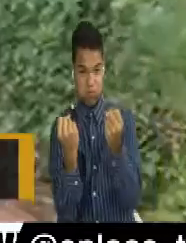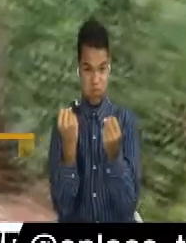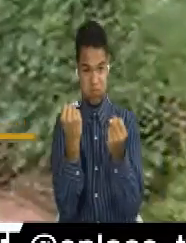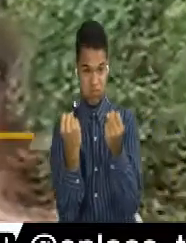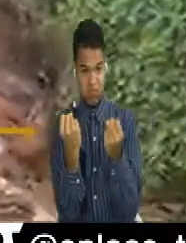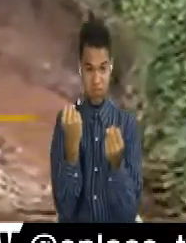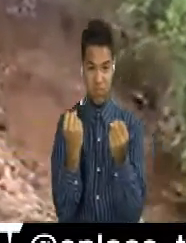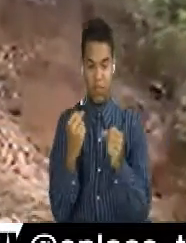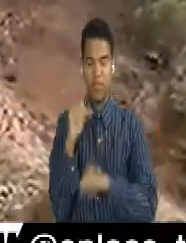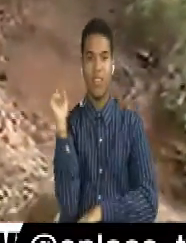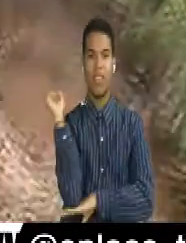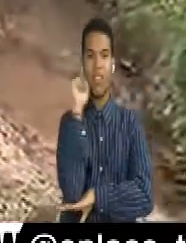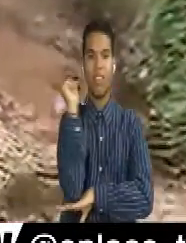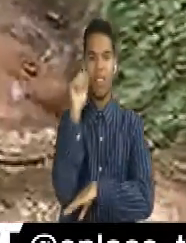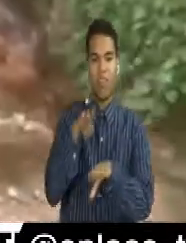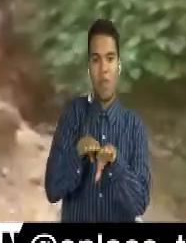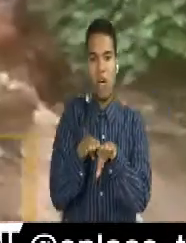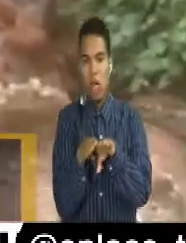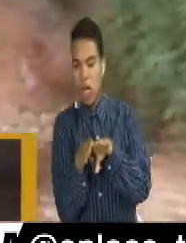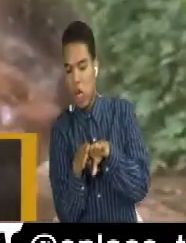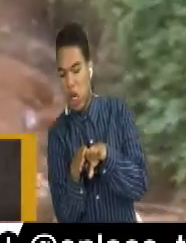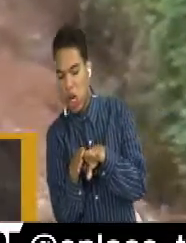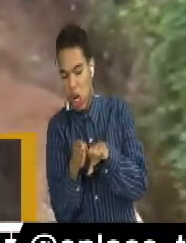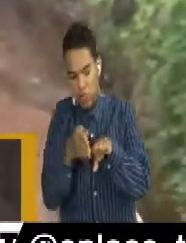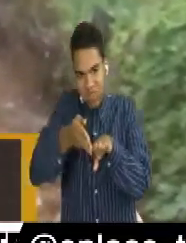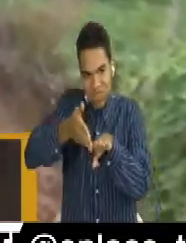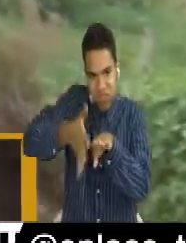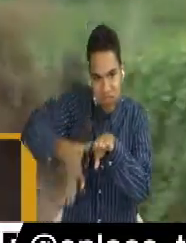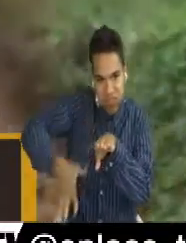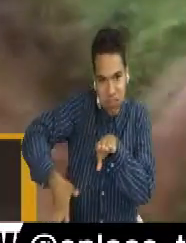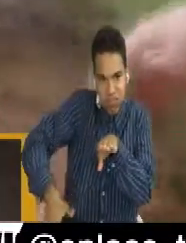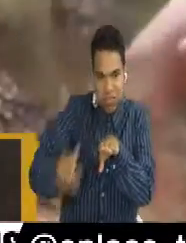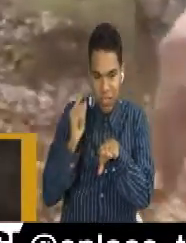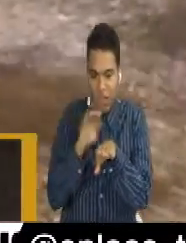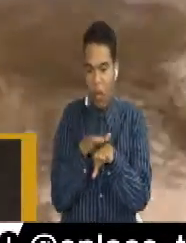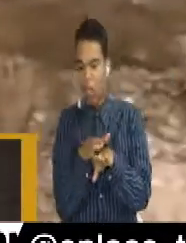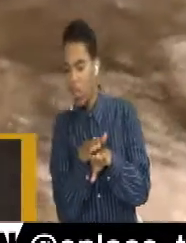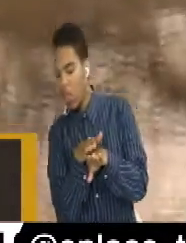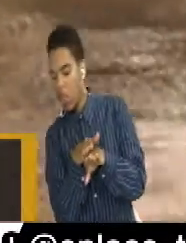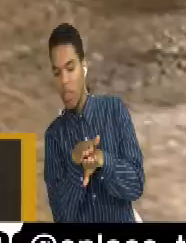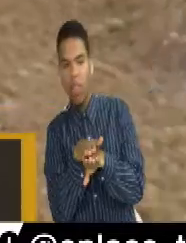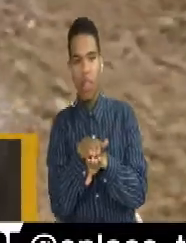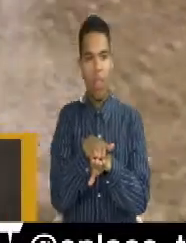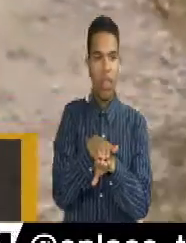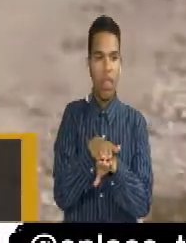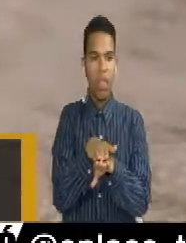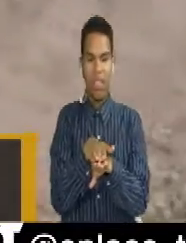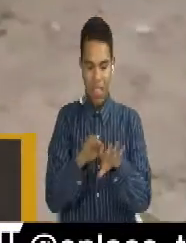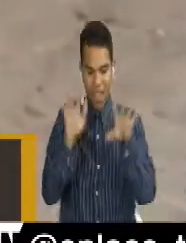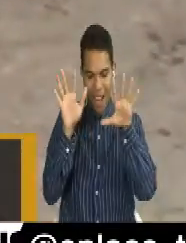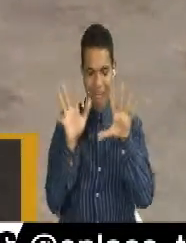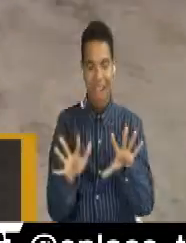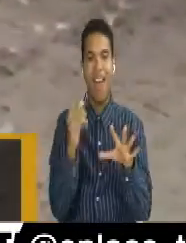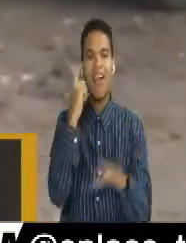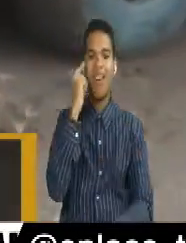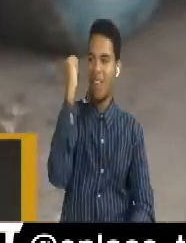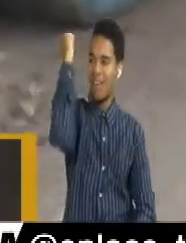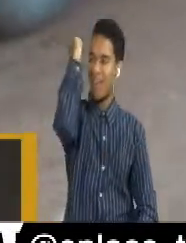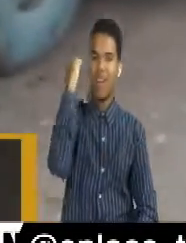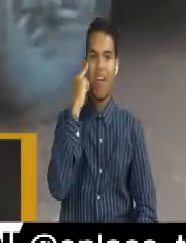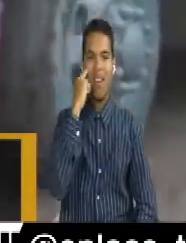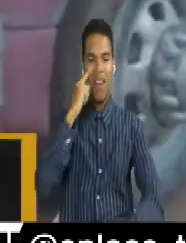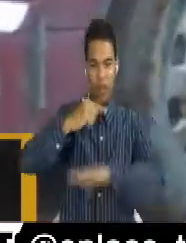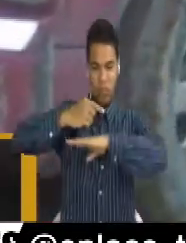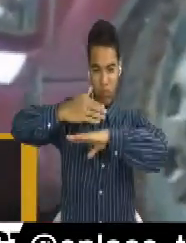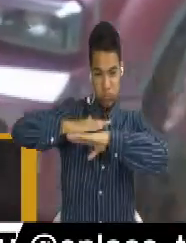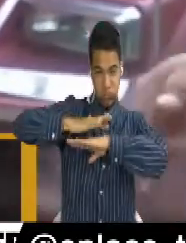agua que se encuentra en la vía del antiguo basurero. El vehículo con la carga pesada quedó así, según los conductores, cuando quien la manejaba